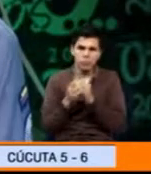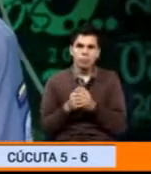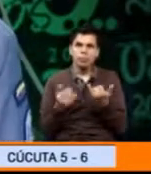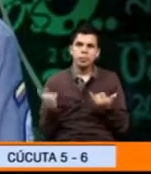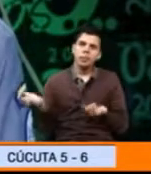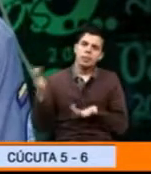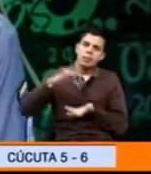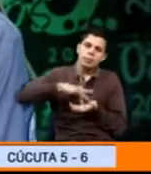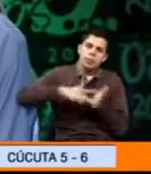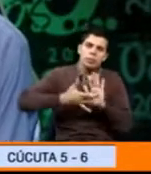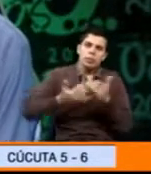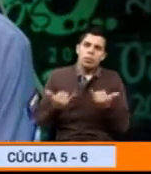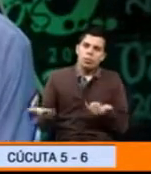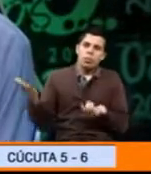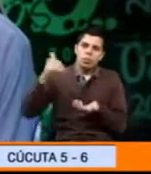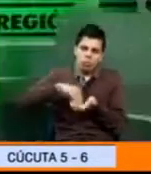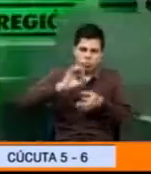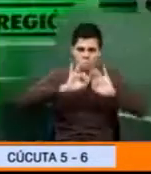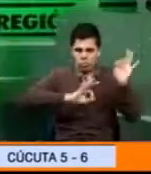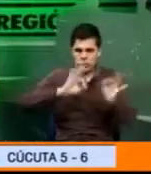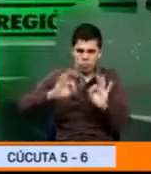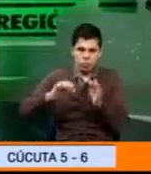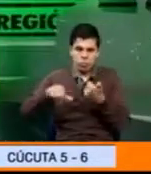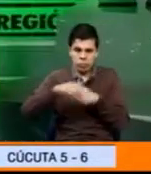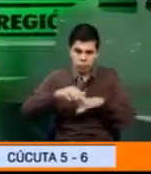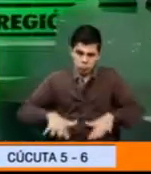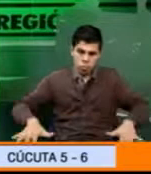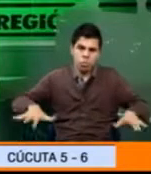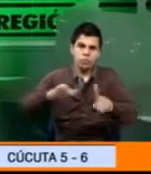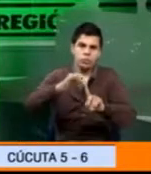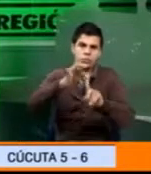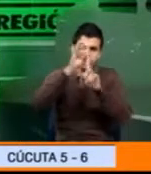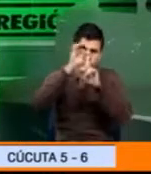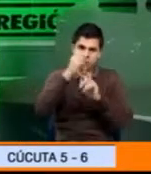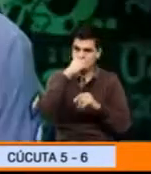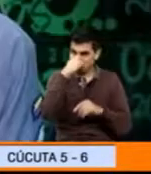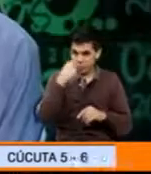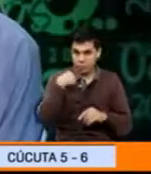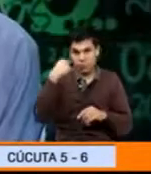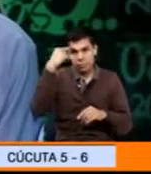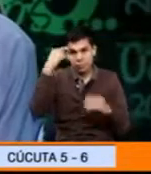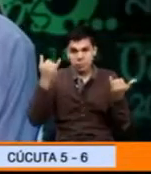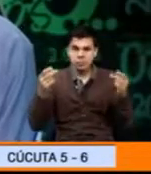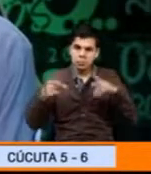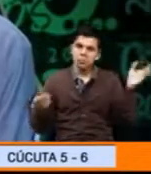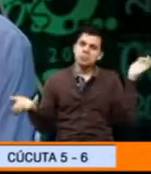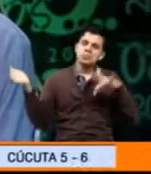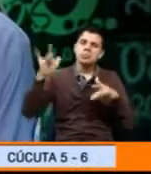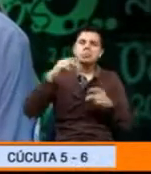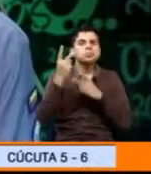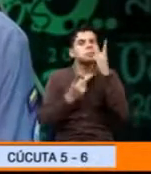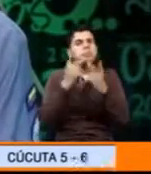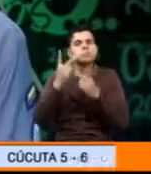Hoy se ha reorganizado la actividad ecoturística en el parque. Creo que se incrementa el número de visitantes. Podemos decir que